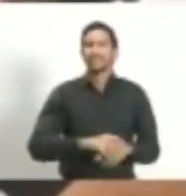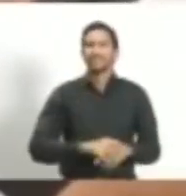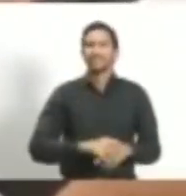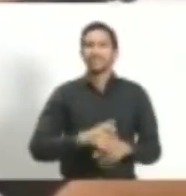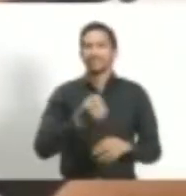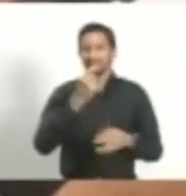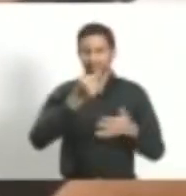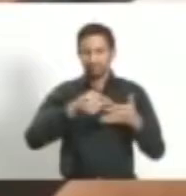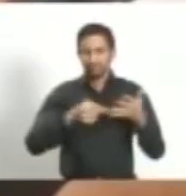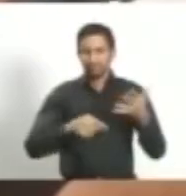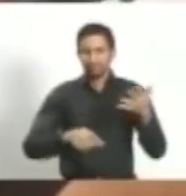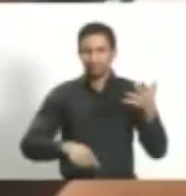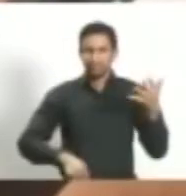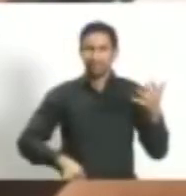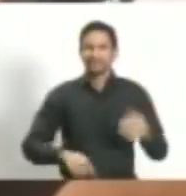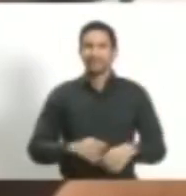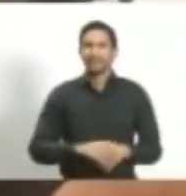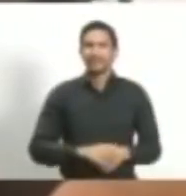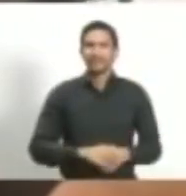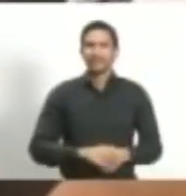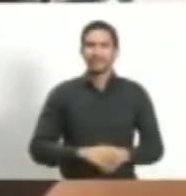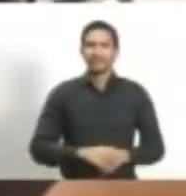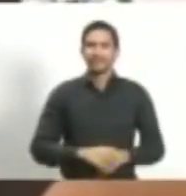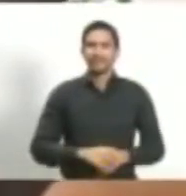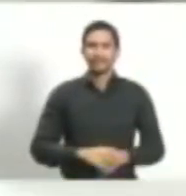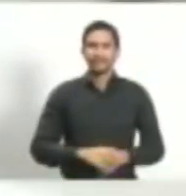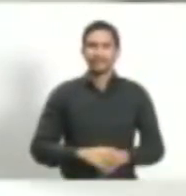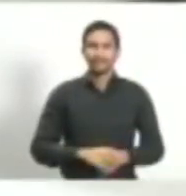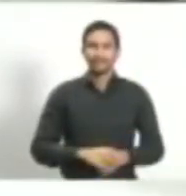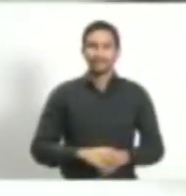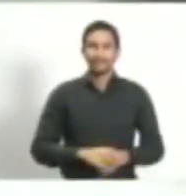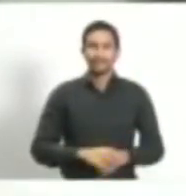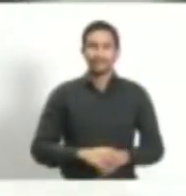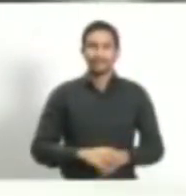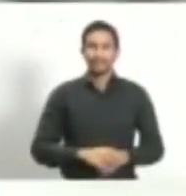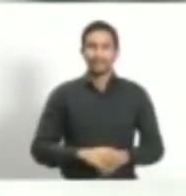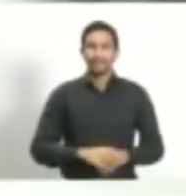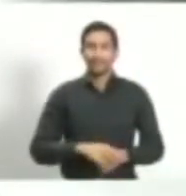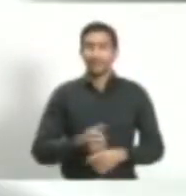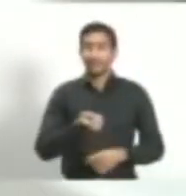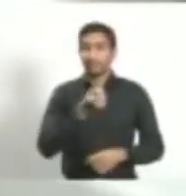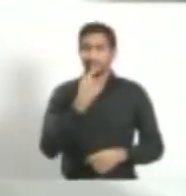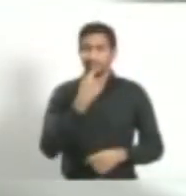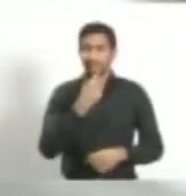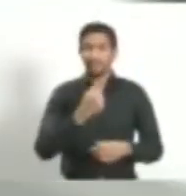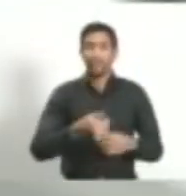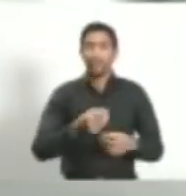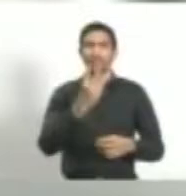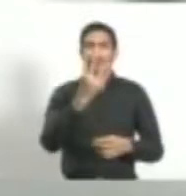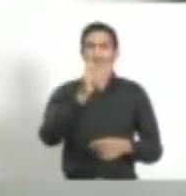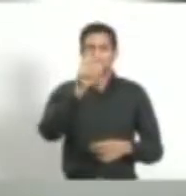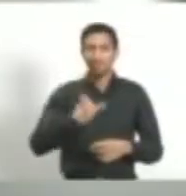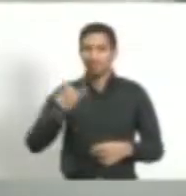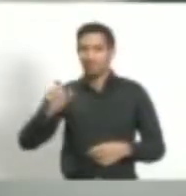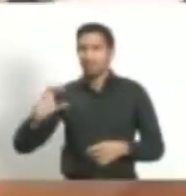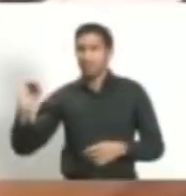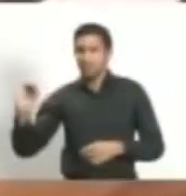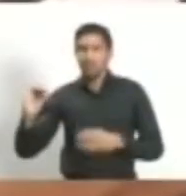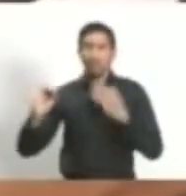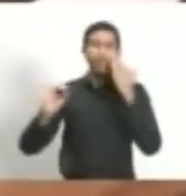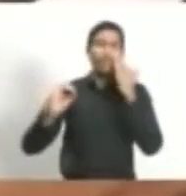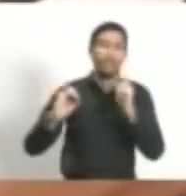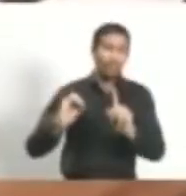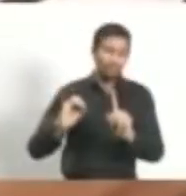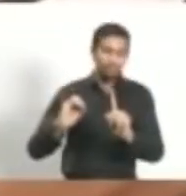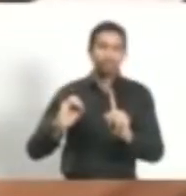Buscapina, Apronax, Novalgina y otros elementos. En el operativo, 3 hombres y una mujer fueron capturados. En este